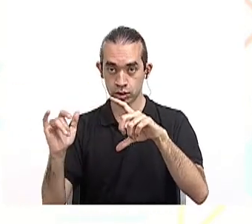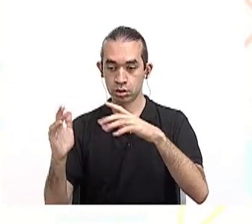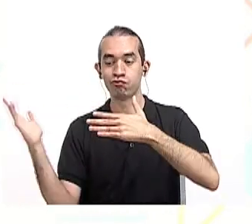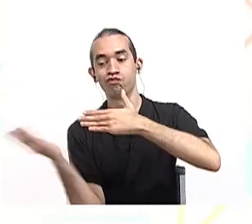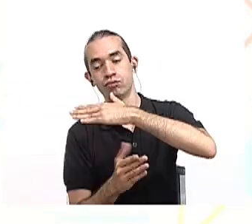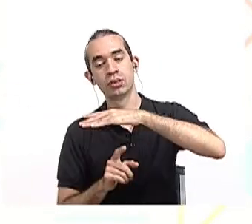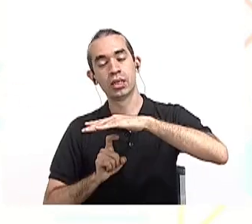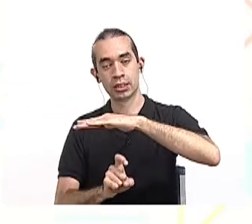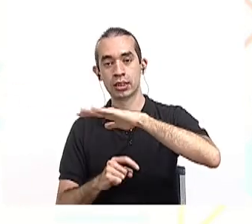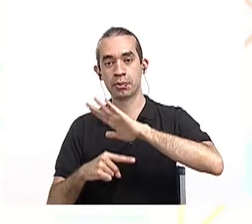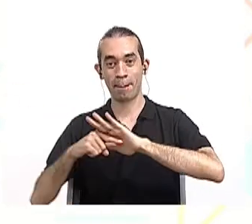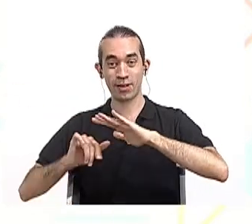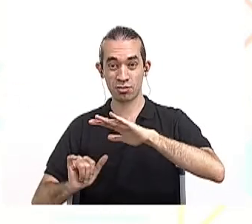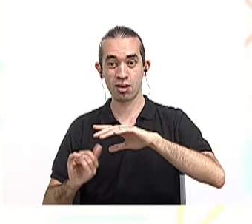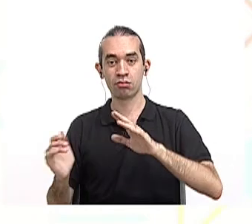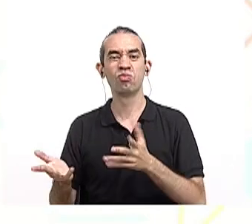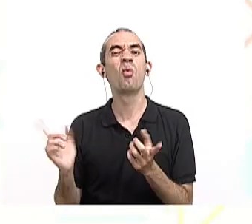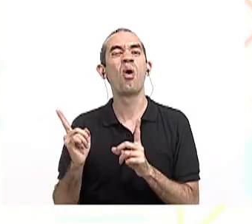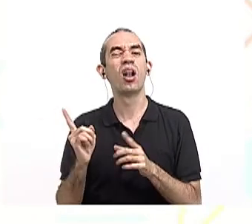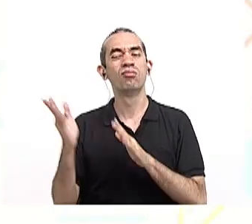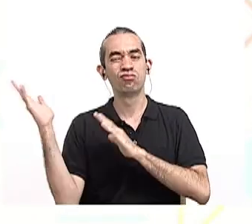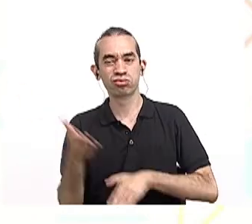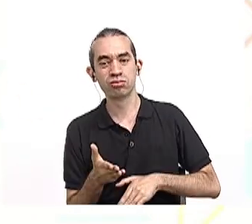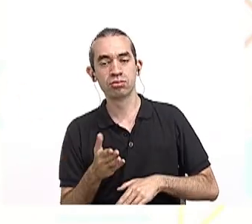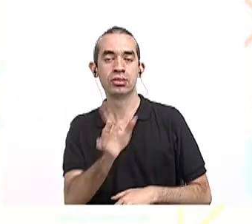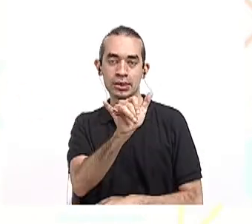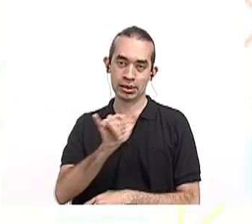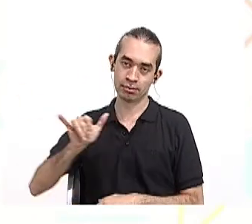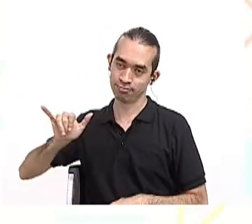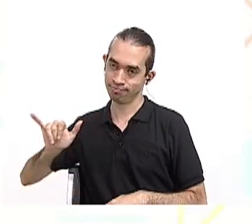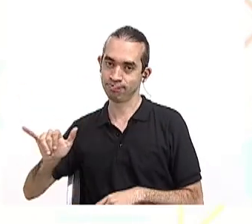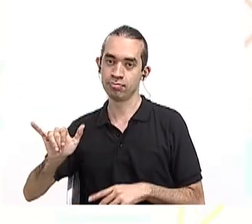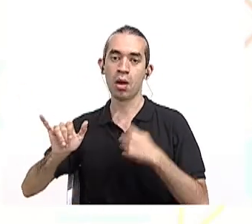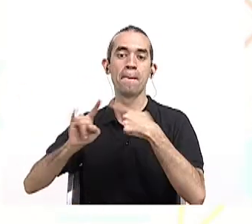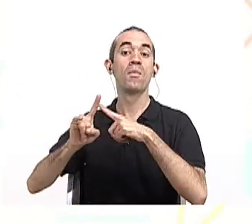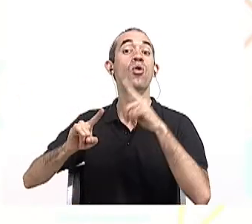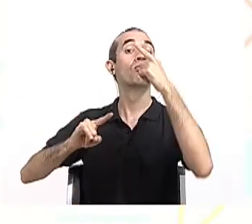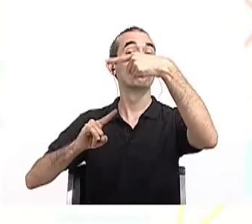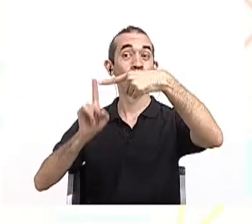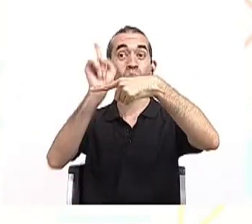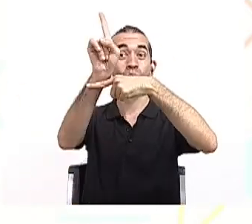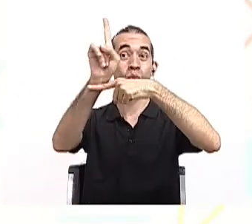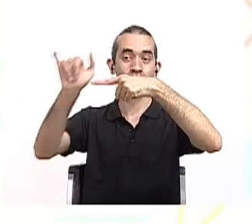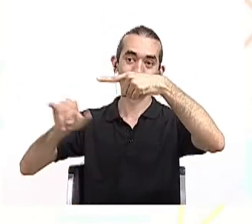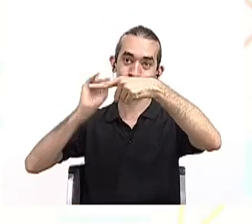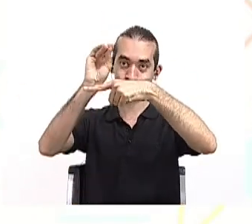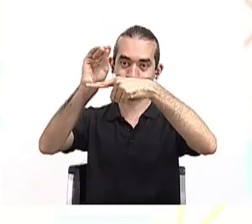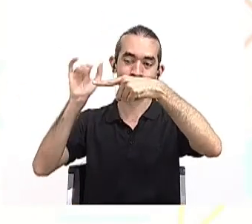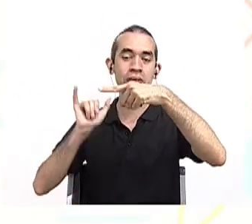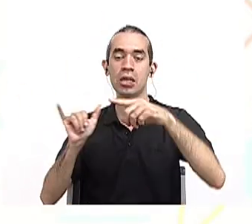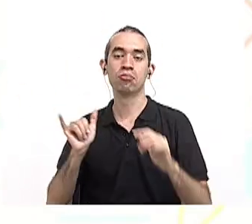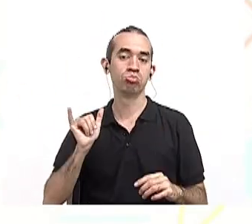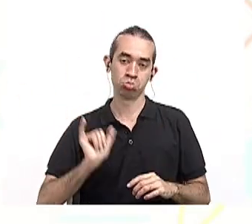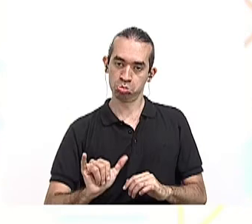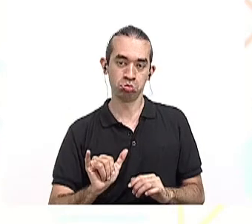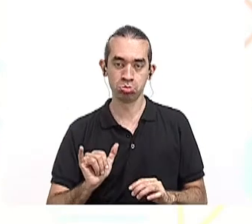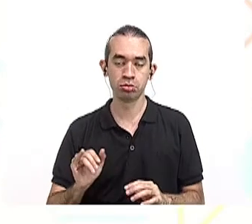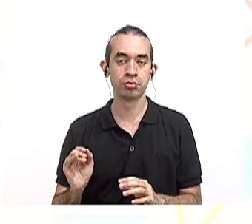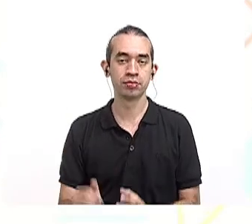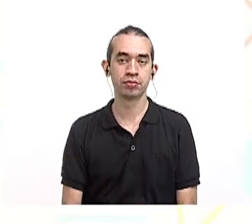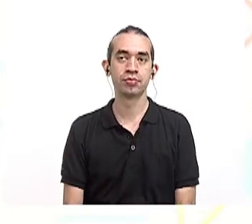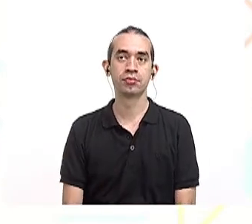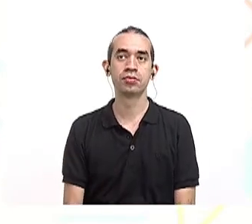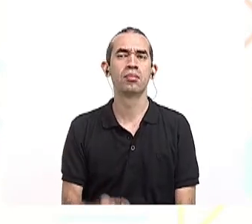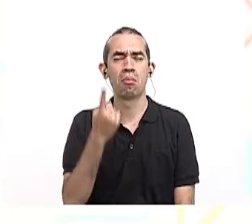el resultado de la operación corresponde a y. Al multiplicarse por 1, el resultado es y. Entonces,